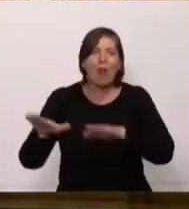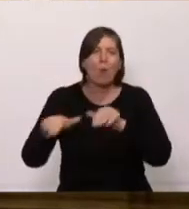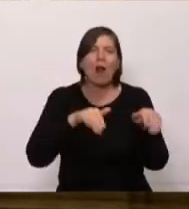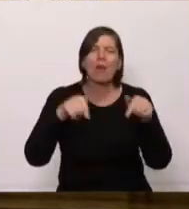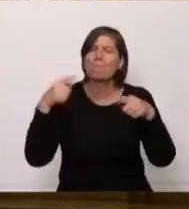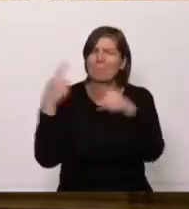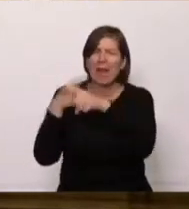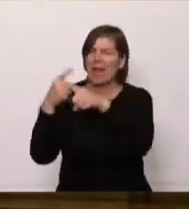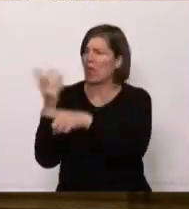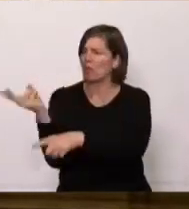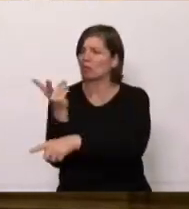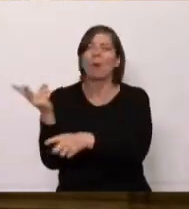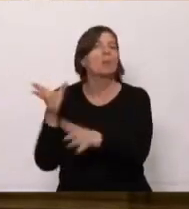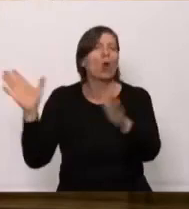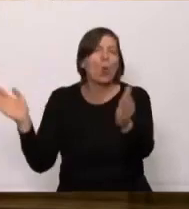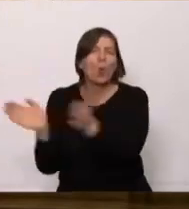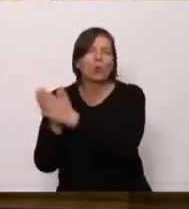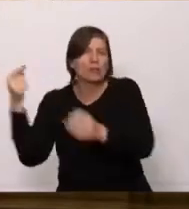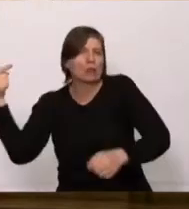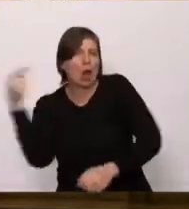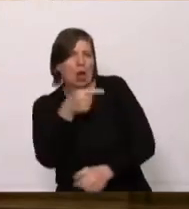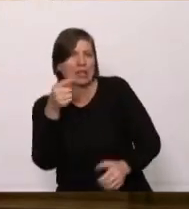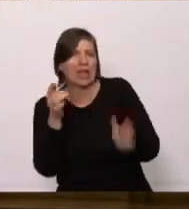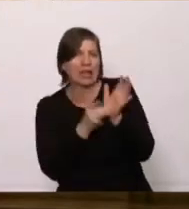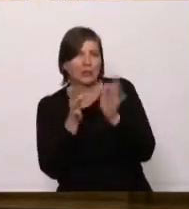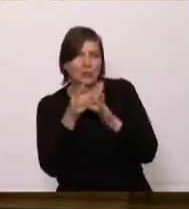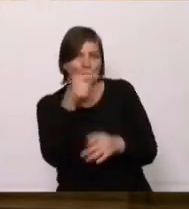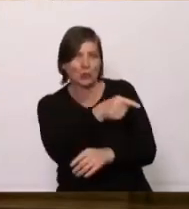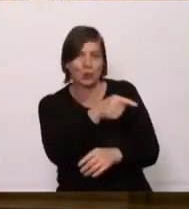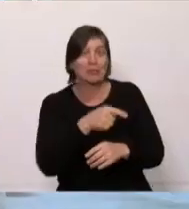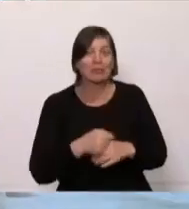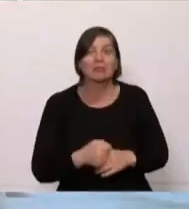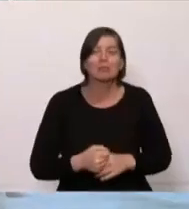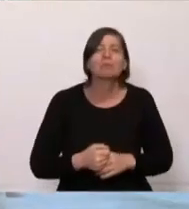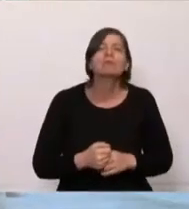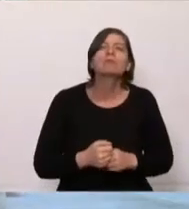peleadísimos entre ellos, pero se juntan con tal de hacerle daño a Jesús.